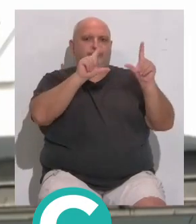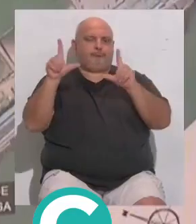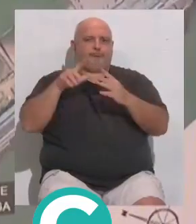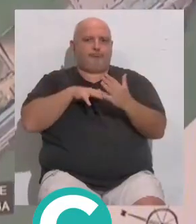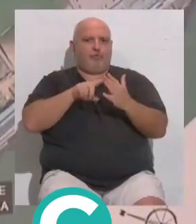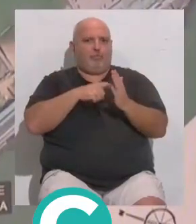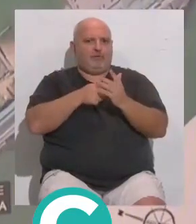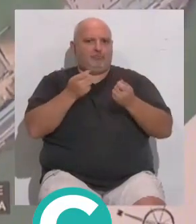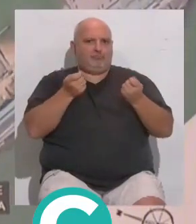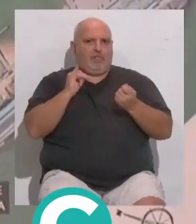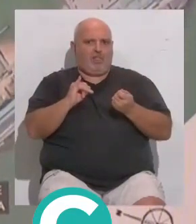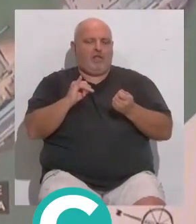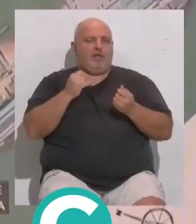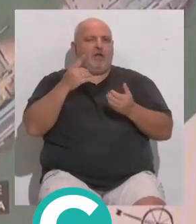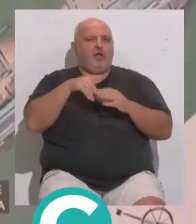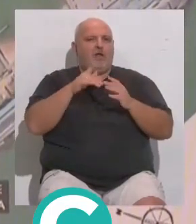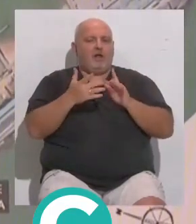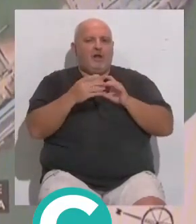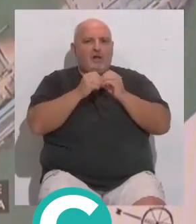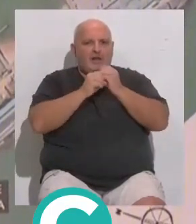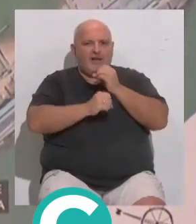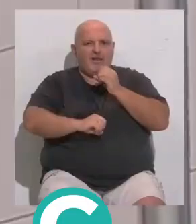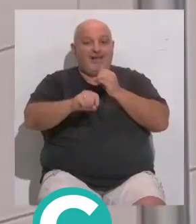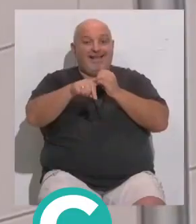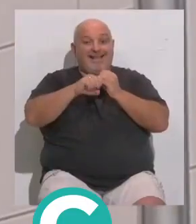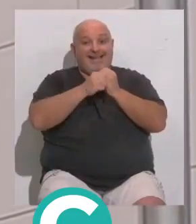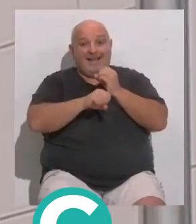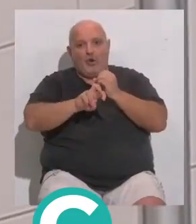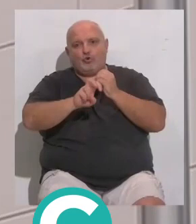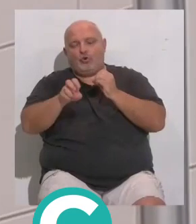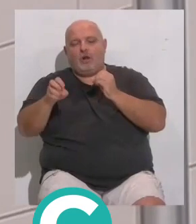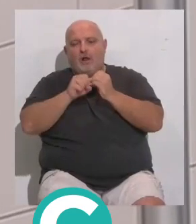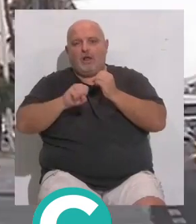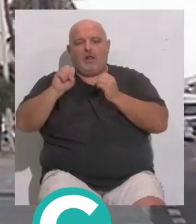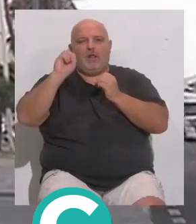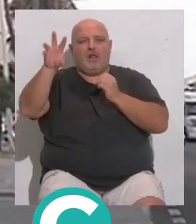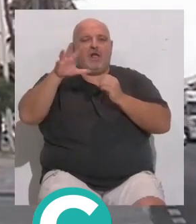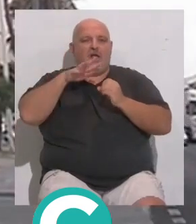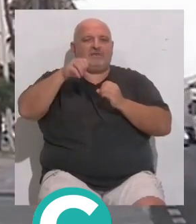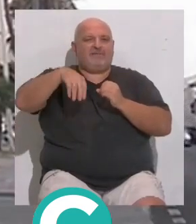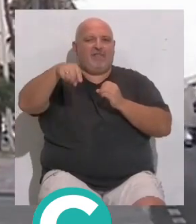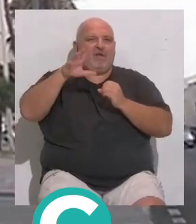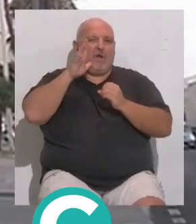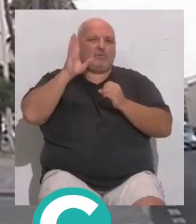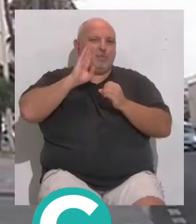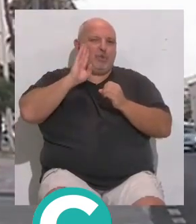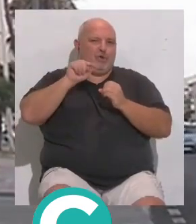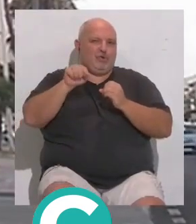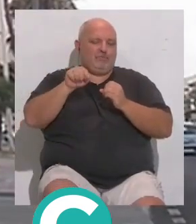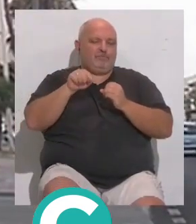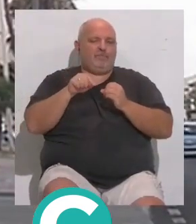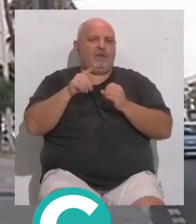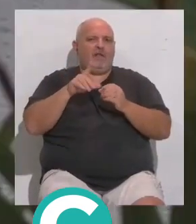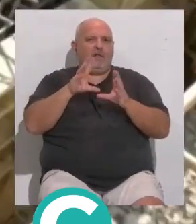estación subterránea de Zona Franca conecta con la Martona y desde allí envía las aguas a la depuradora de San Fernando. Con una